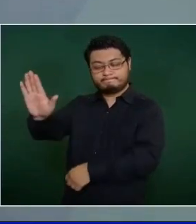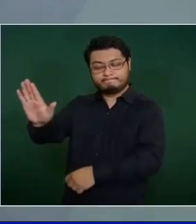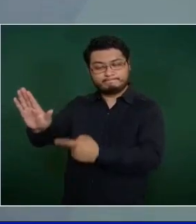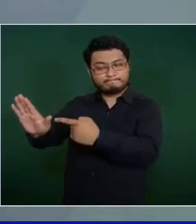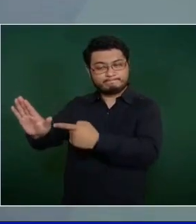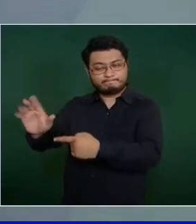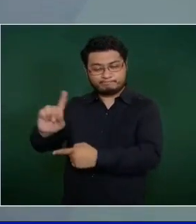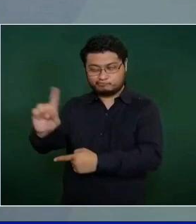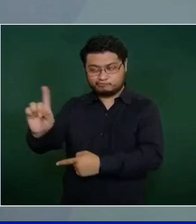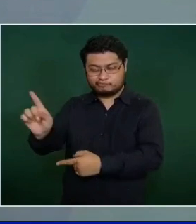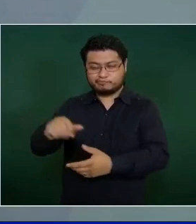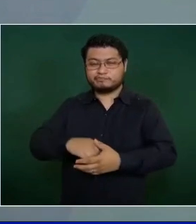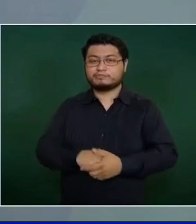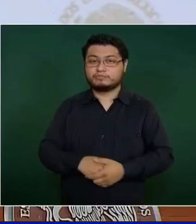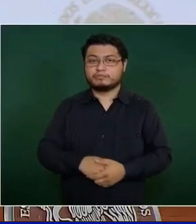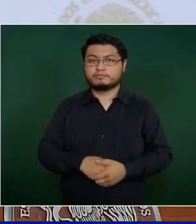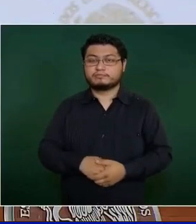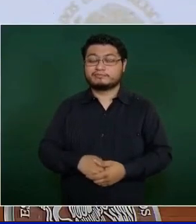molesta mucho